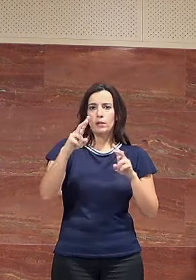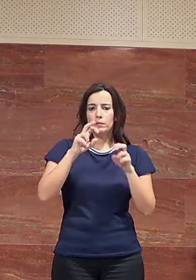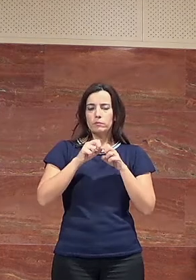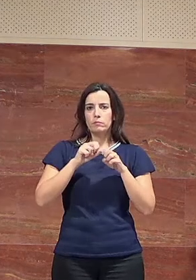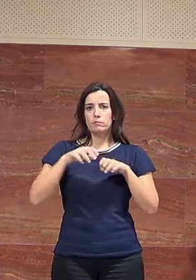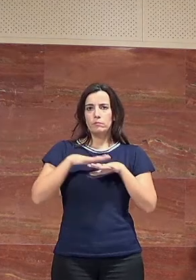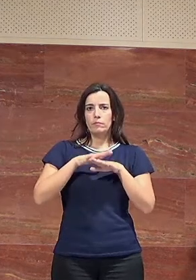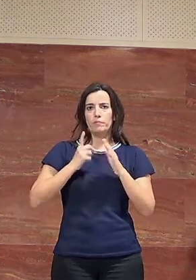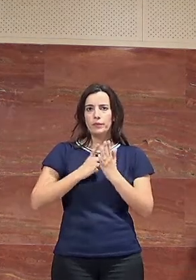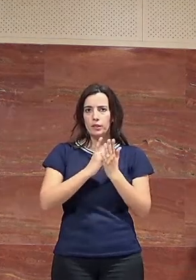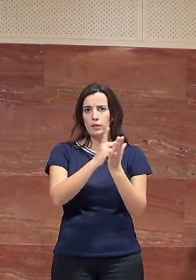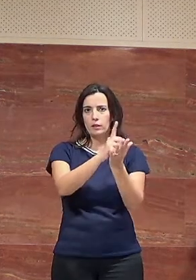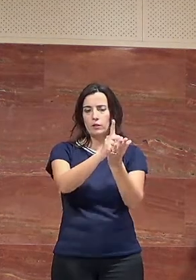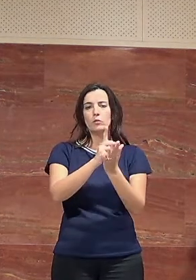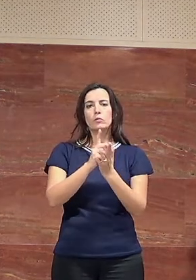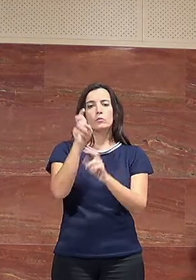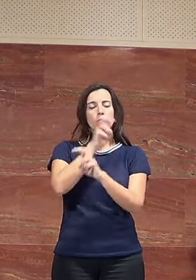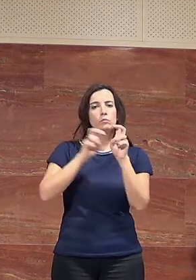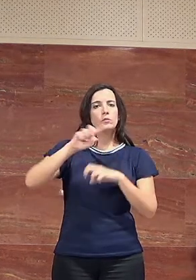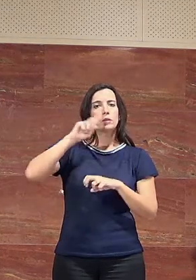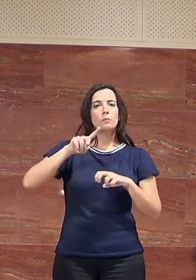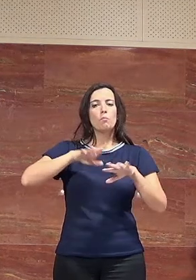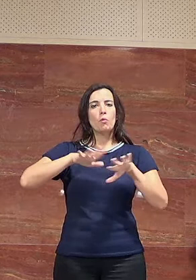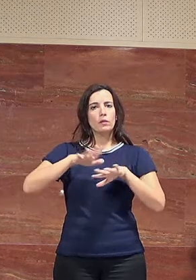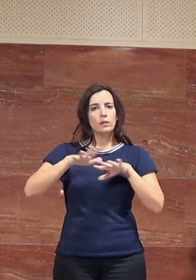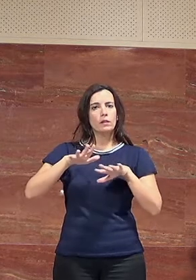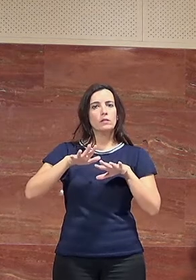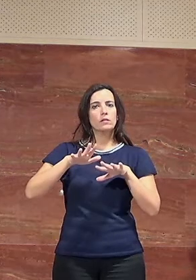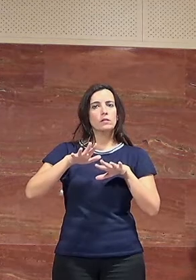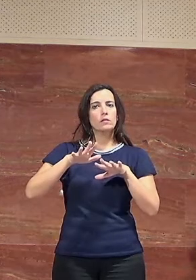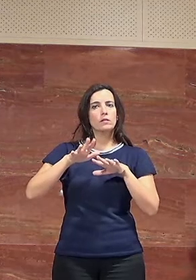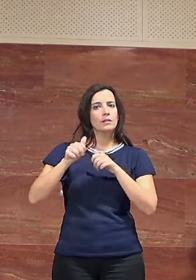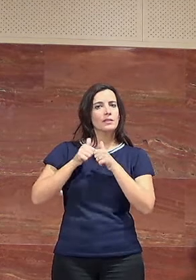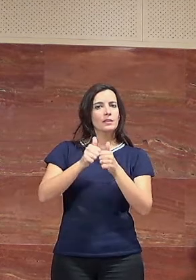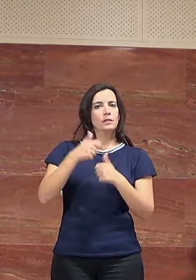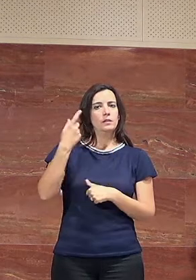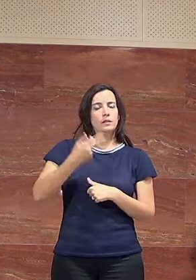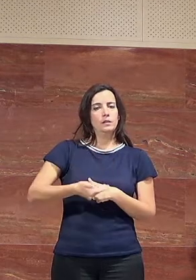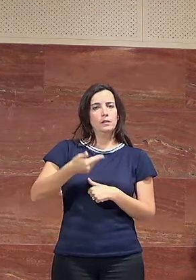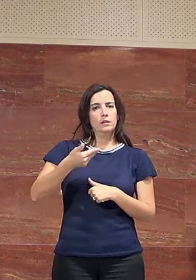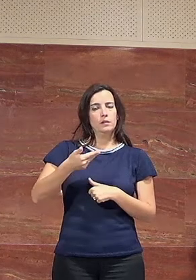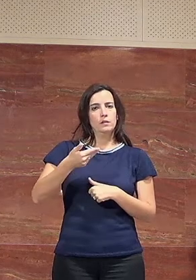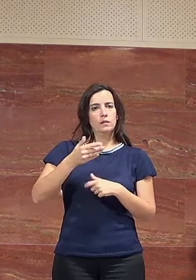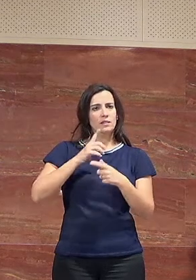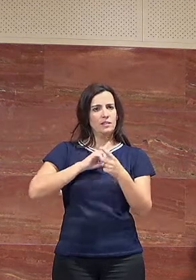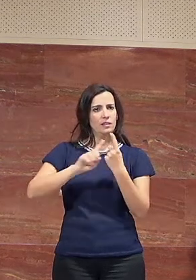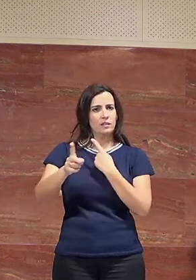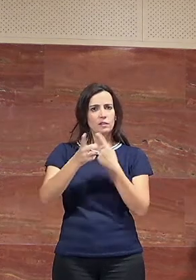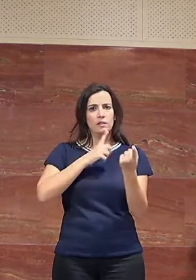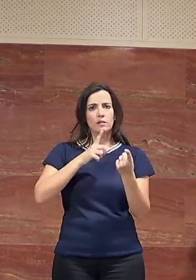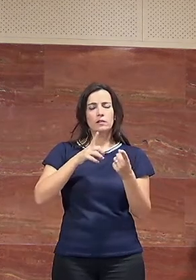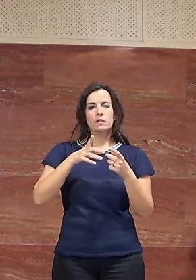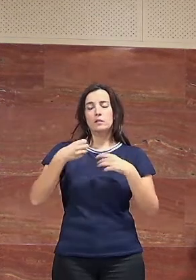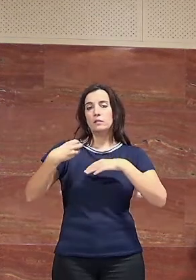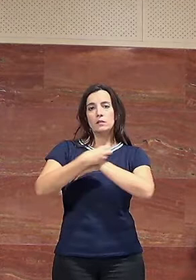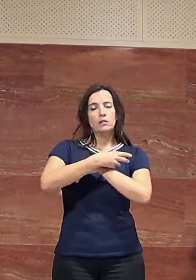importante, cómo condiciona la movilidad los grandes centros de intercambio modal, las grandes estaciones de